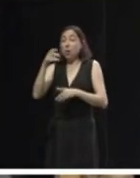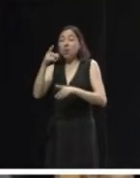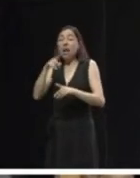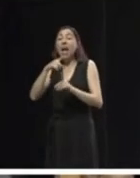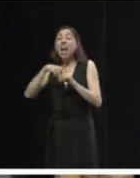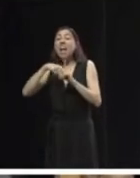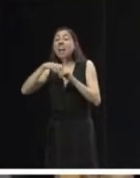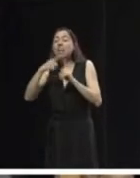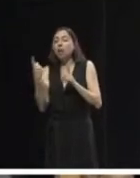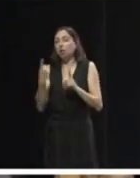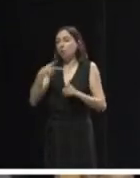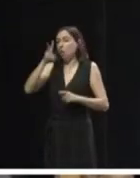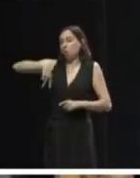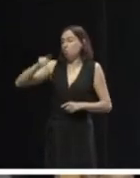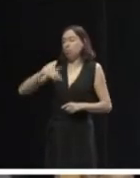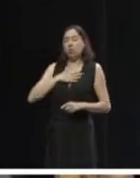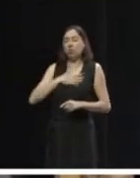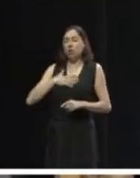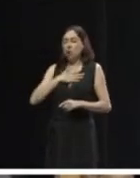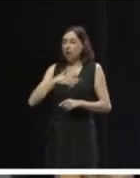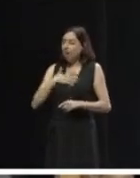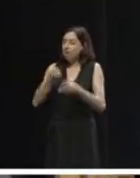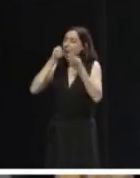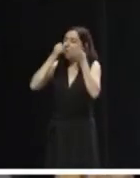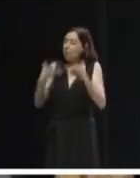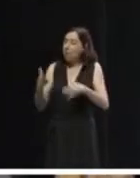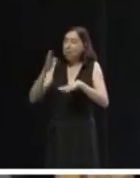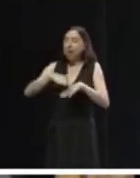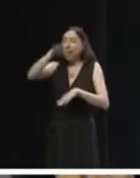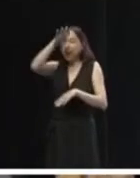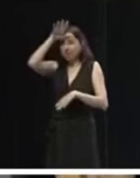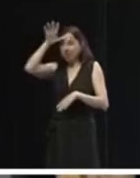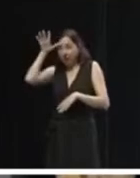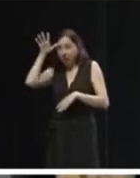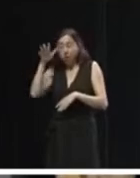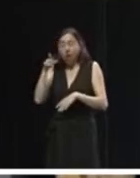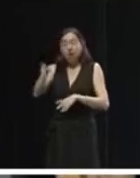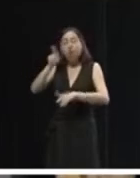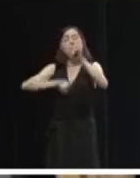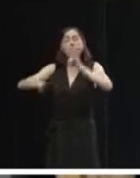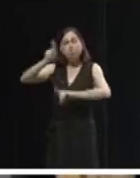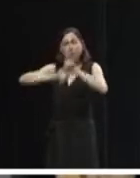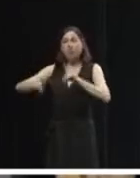clima agradable para el verano. Es un problema.